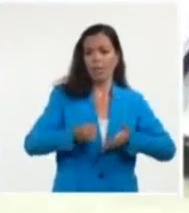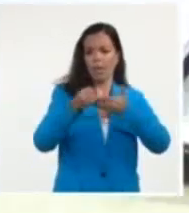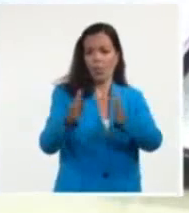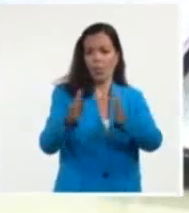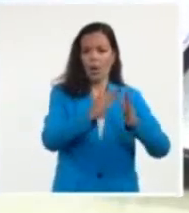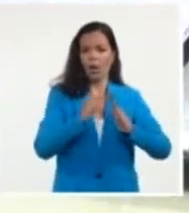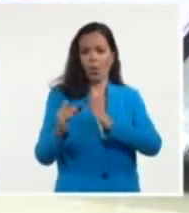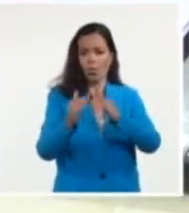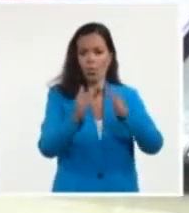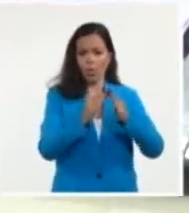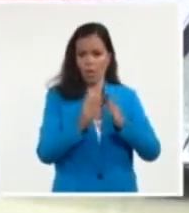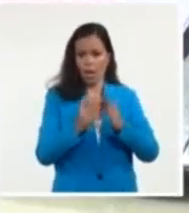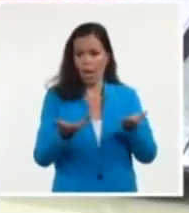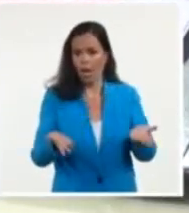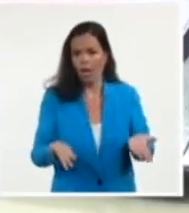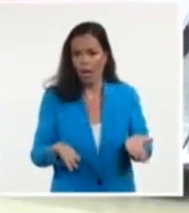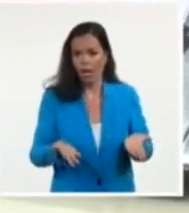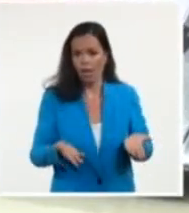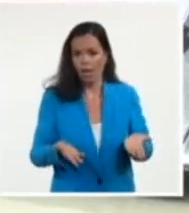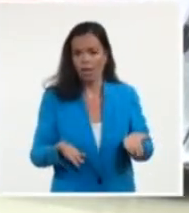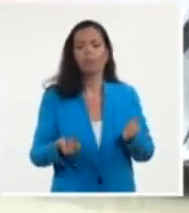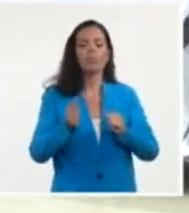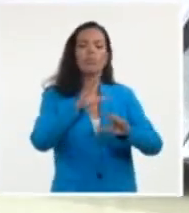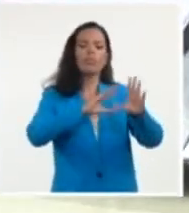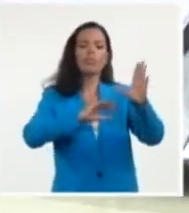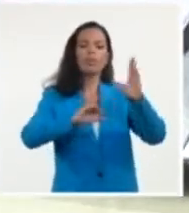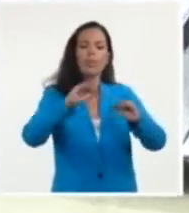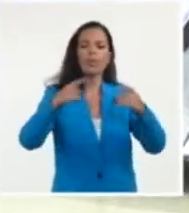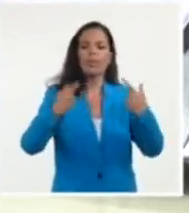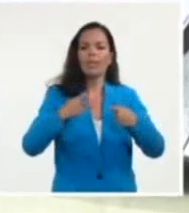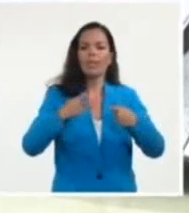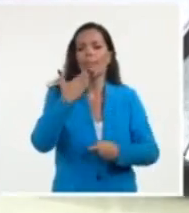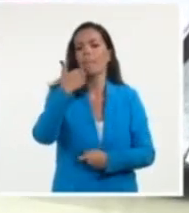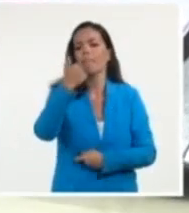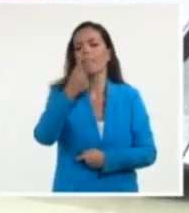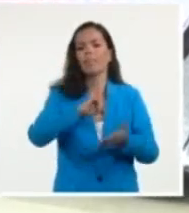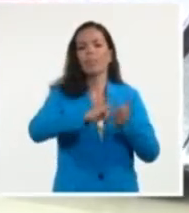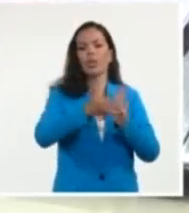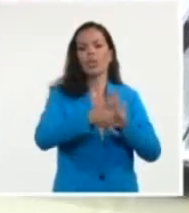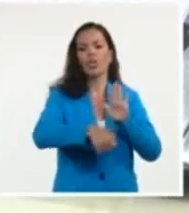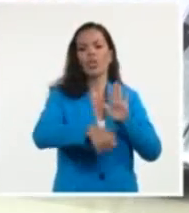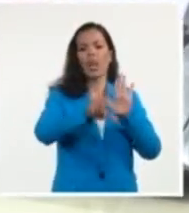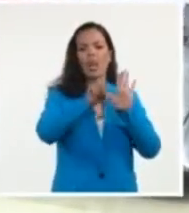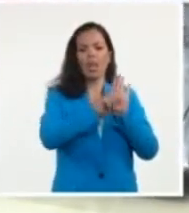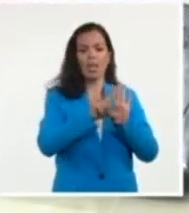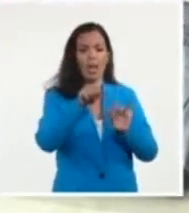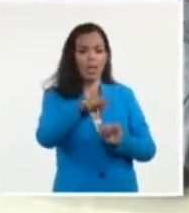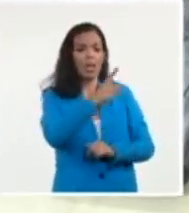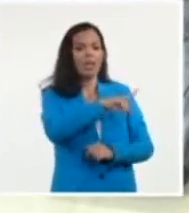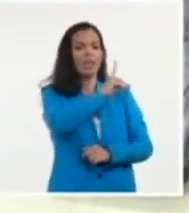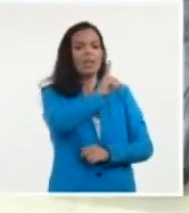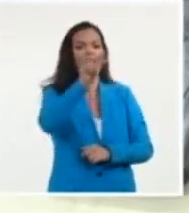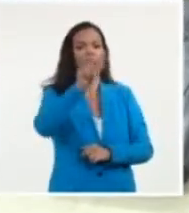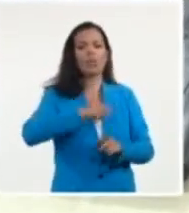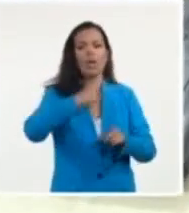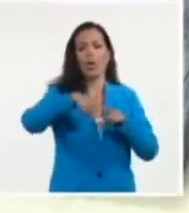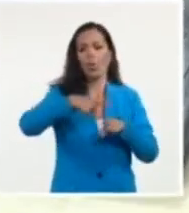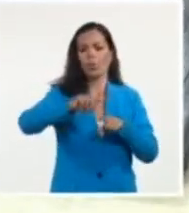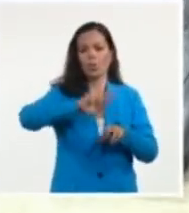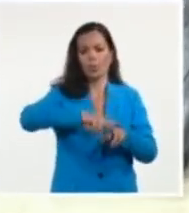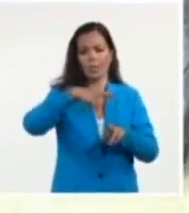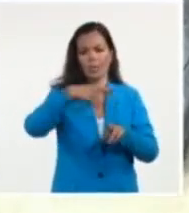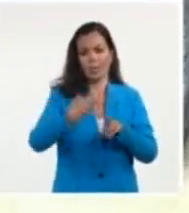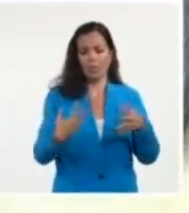tópicos. El debate debe enriquecer el proyecto de ley en el que los diputados y otros entes relacionados con esta materia